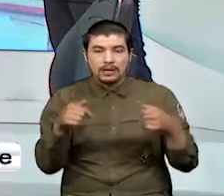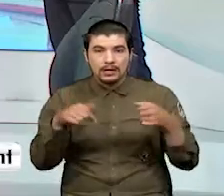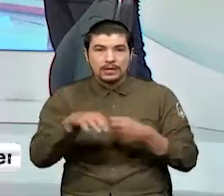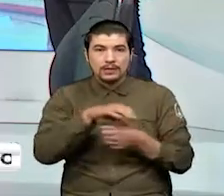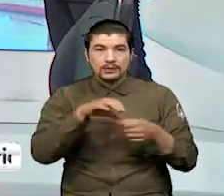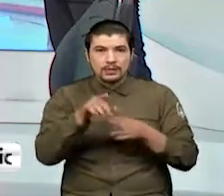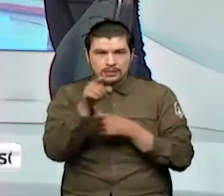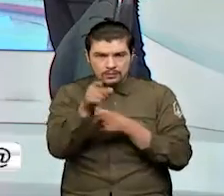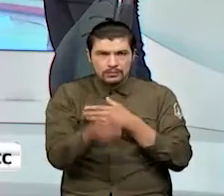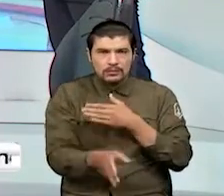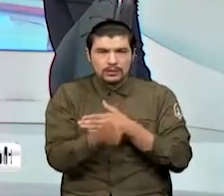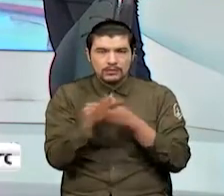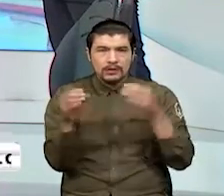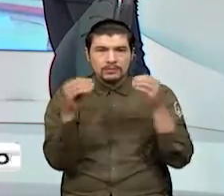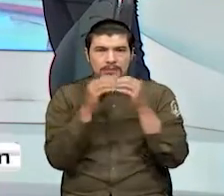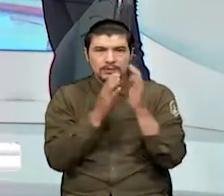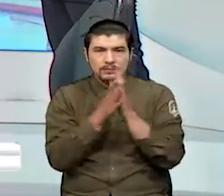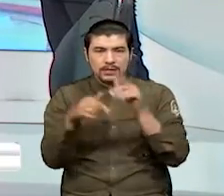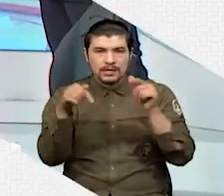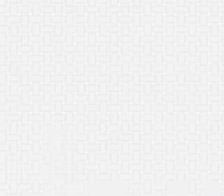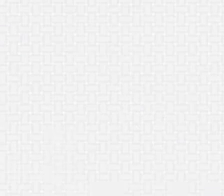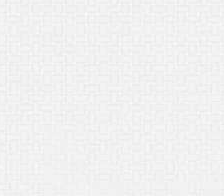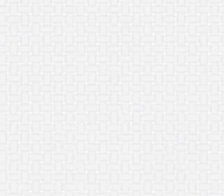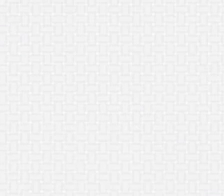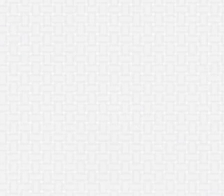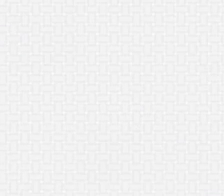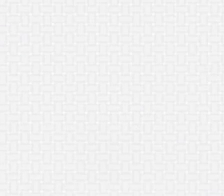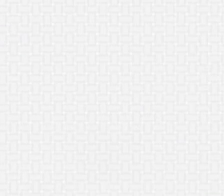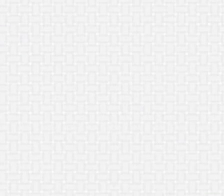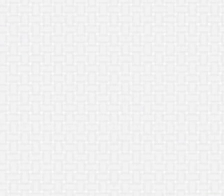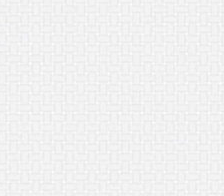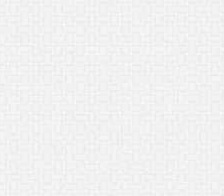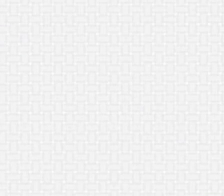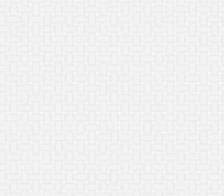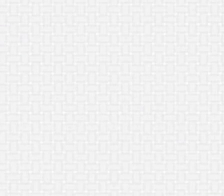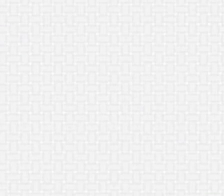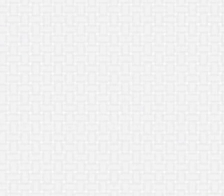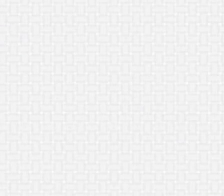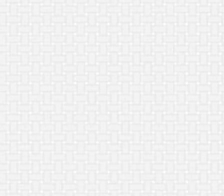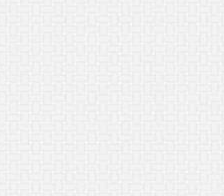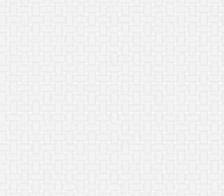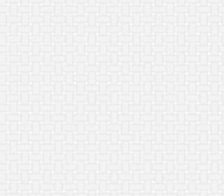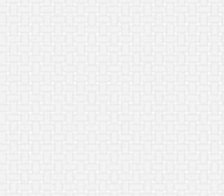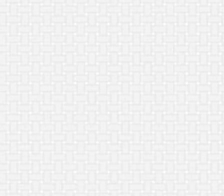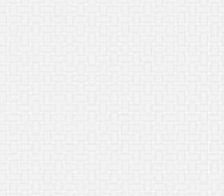Continúen ustedes con más Oriente Noticias. Muy buenas tardes. Canaltro.com